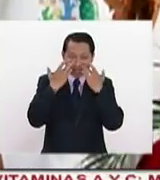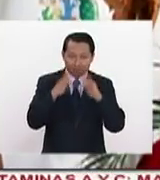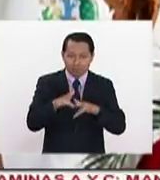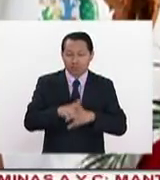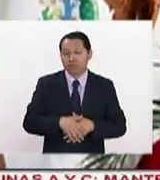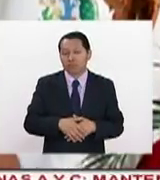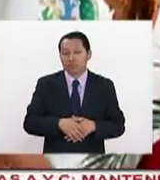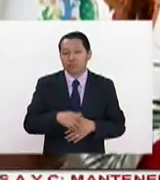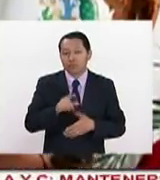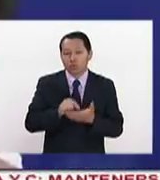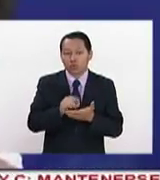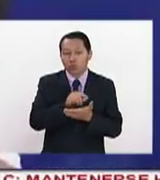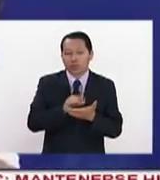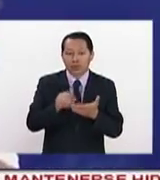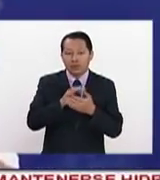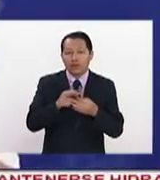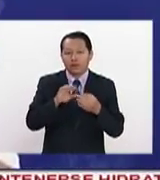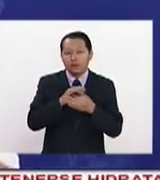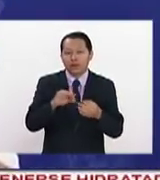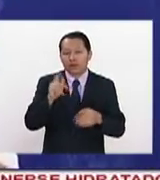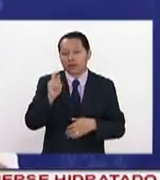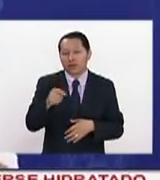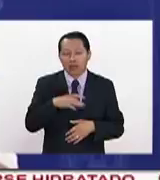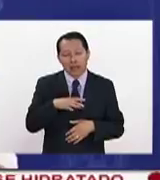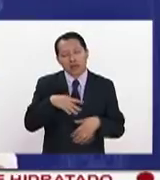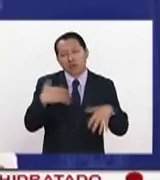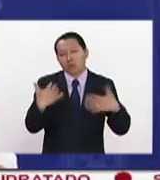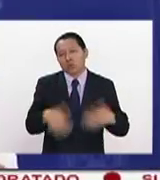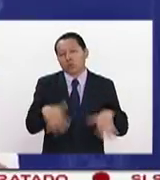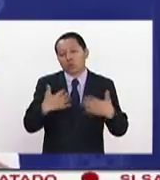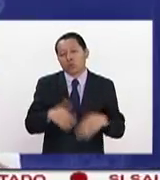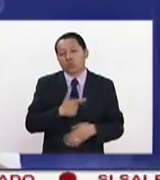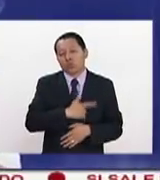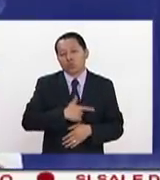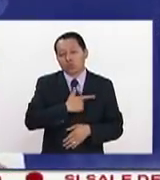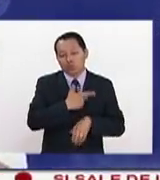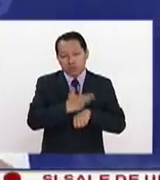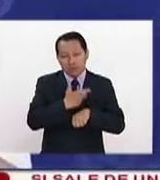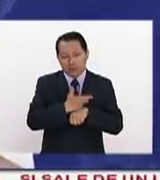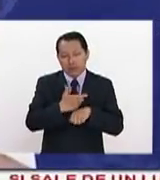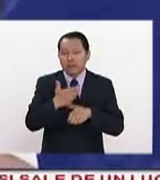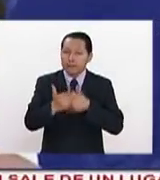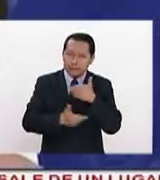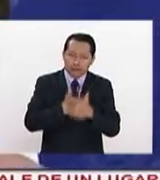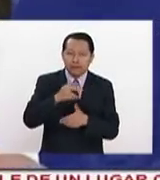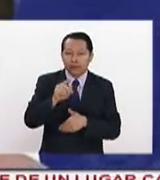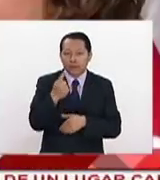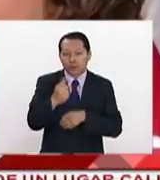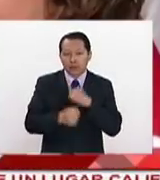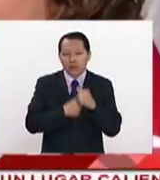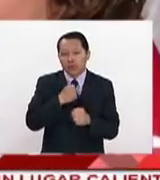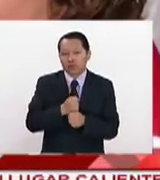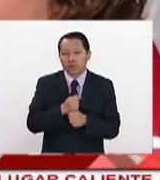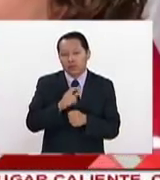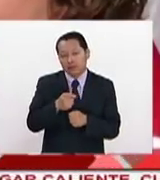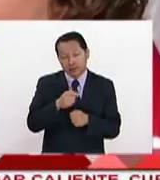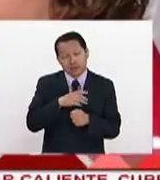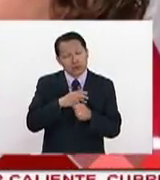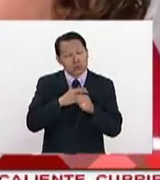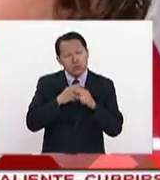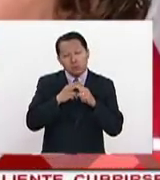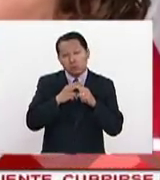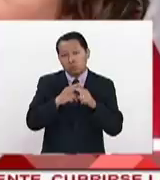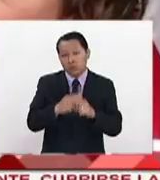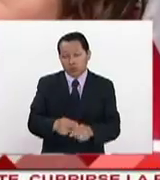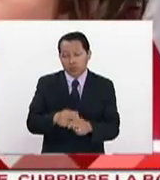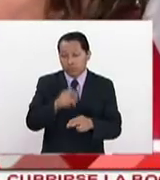México. En Twitter, Jacobson publicó que fue un honor servir a Estados Unidos durante 31 años. Ella es diplomática de carrera, como decimos